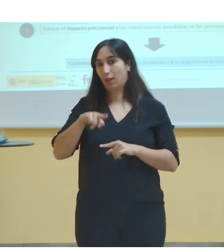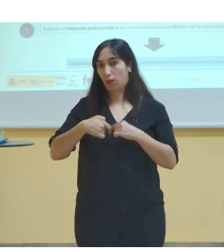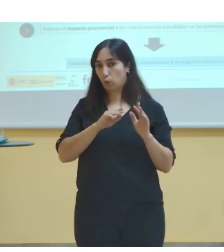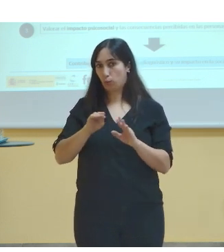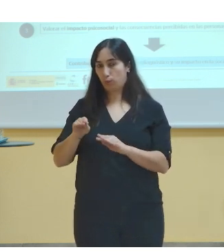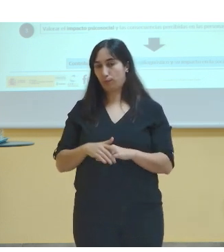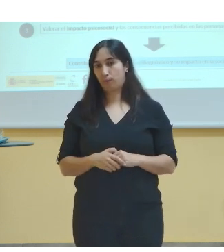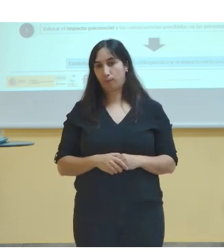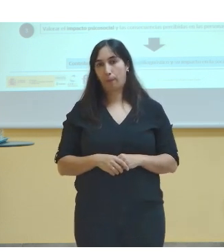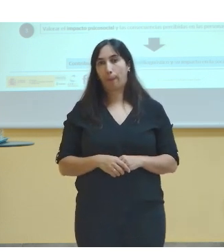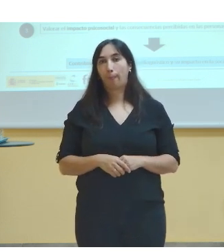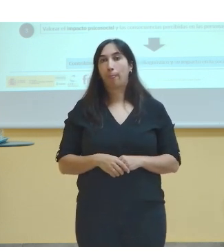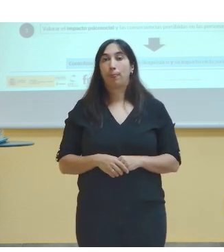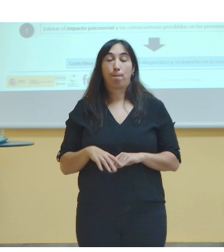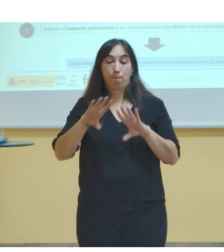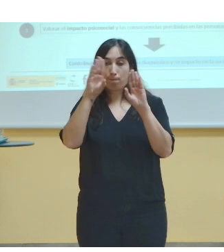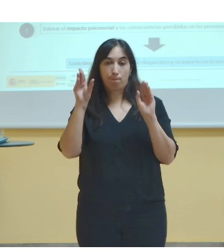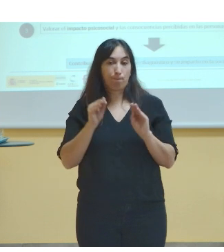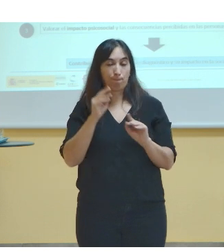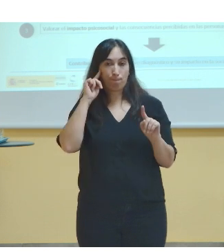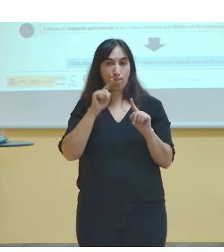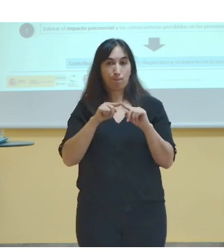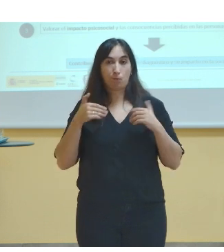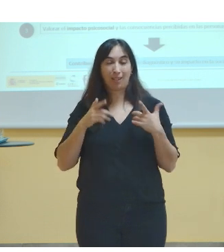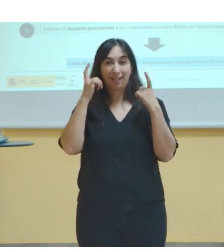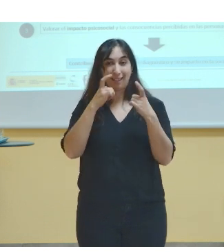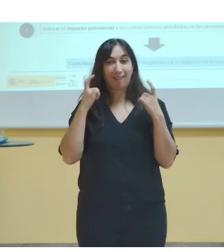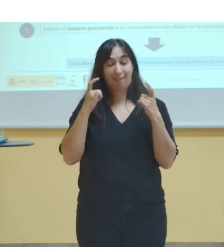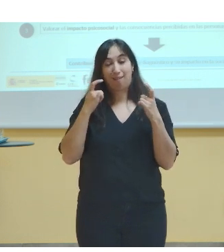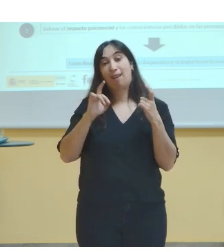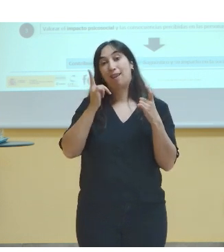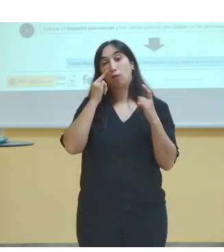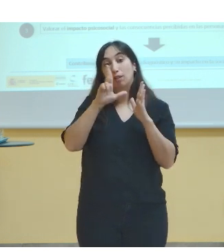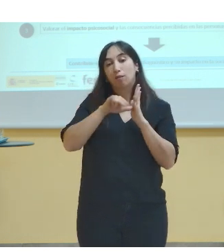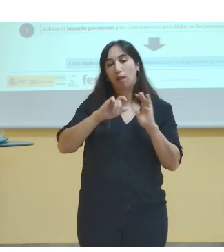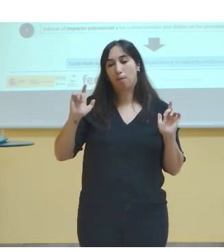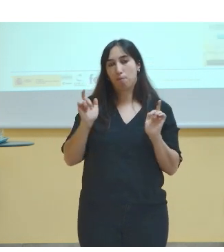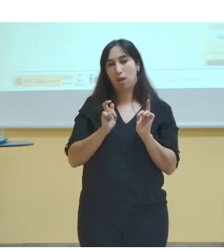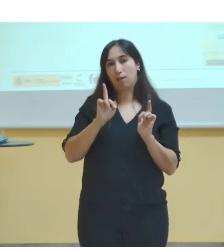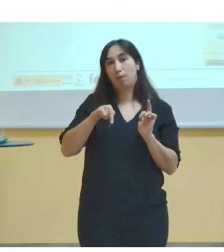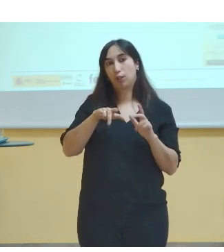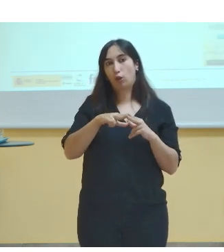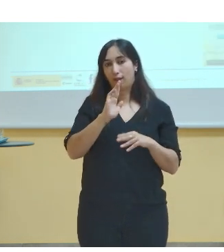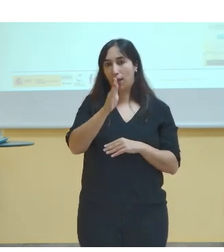familiares. Y todo ello, en definitiva, para intentar contribuir a reducir ese retraso diagnóstico y el impacto en la sociedad.